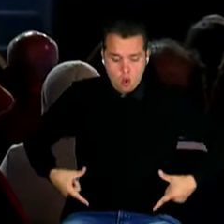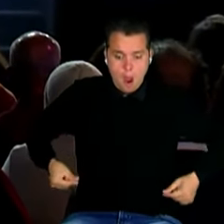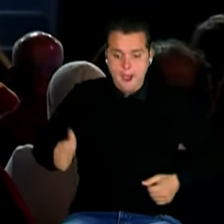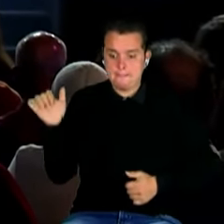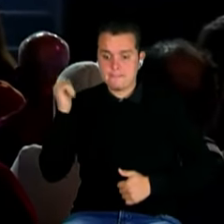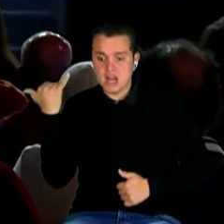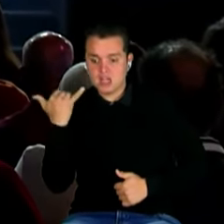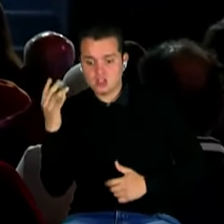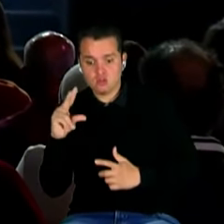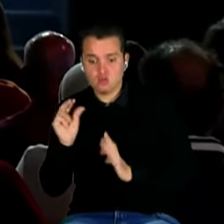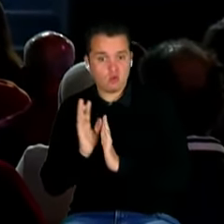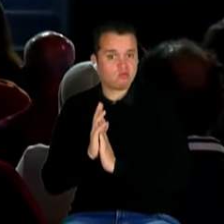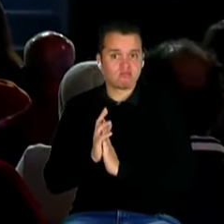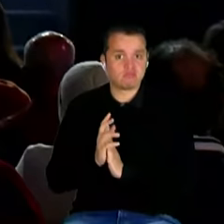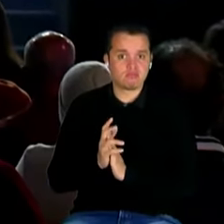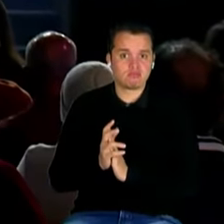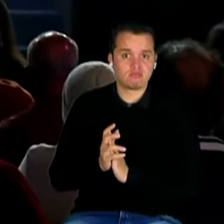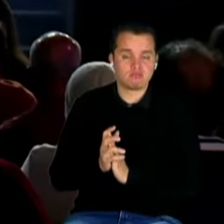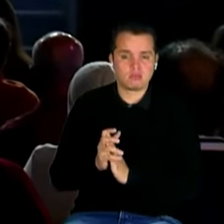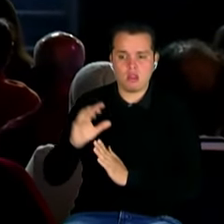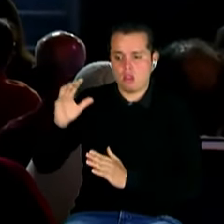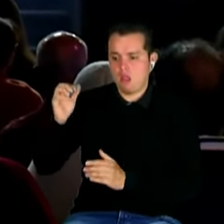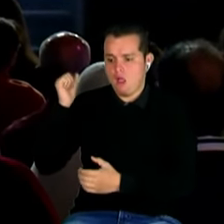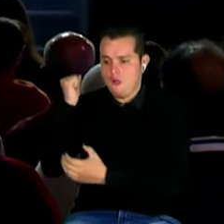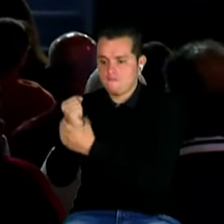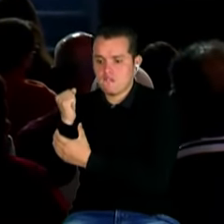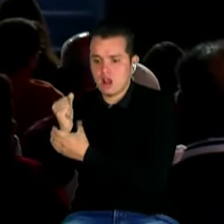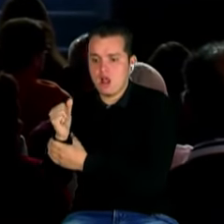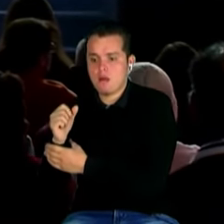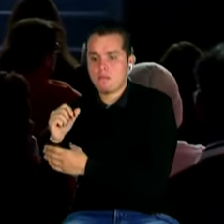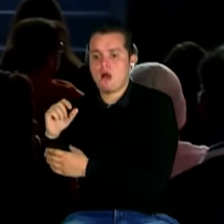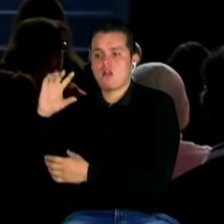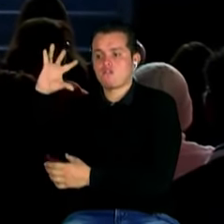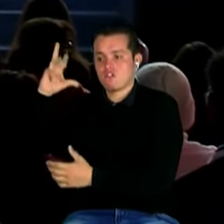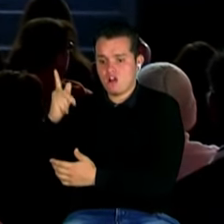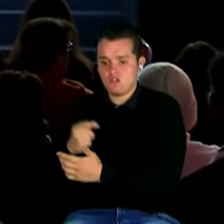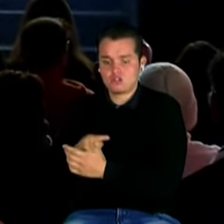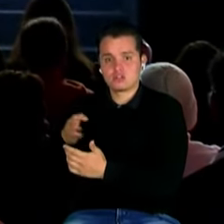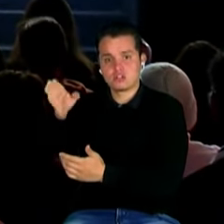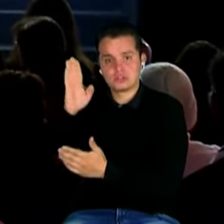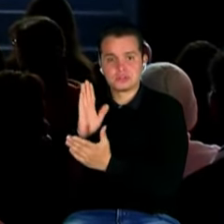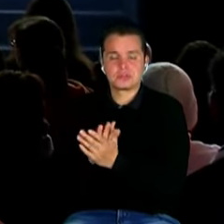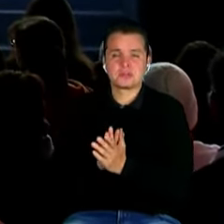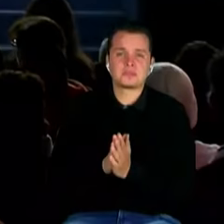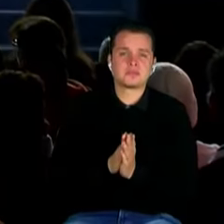Abraham contaba con el favor de Dios. Así que él no tenía problema.